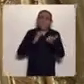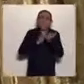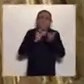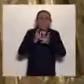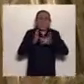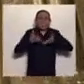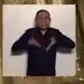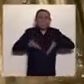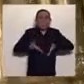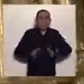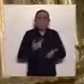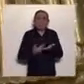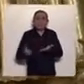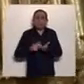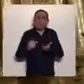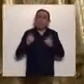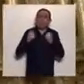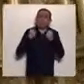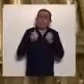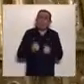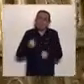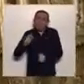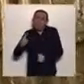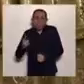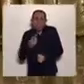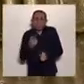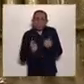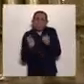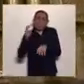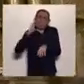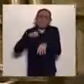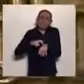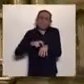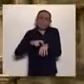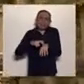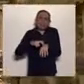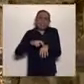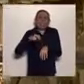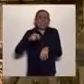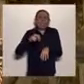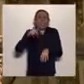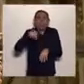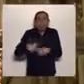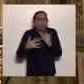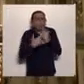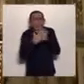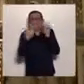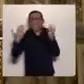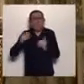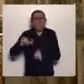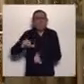surge bello y fuerte de la muerte. Hoy es día